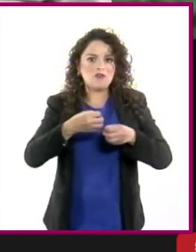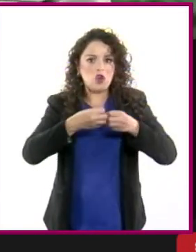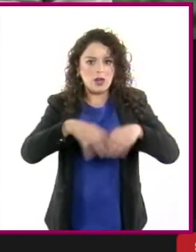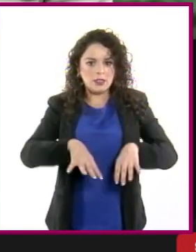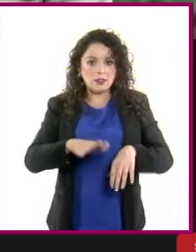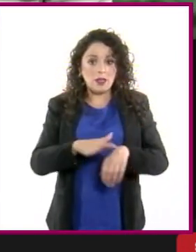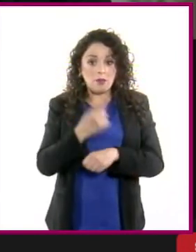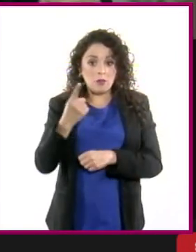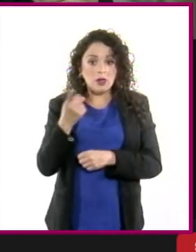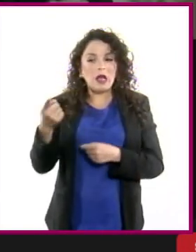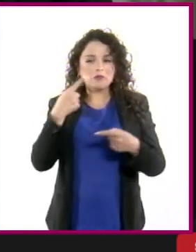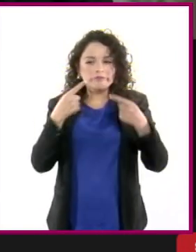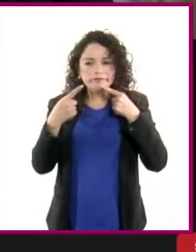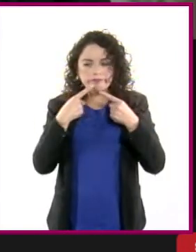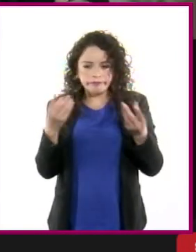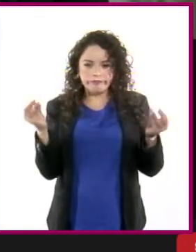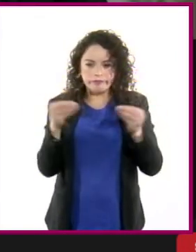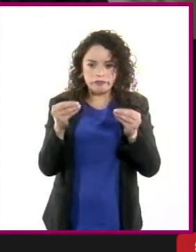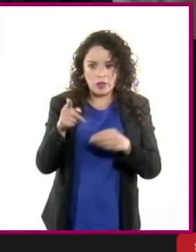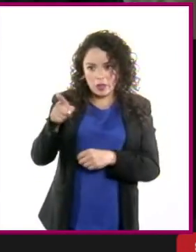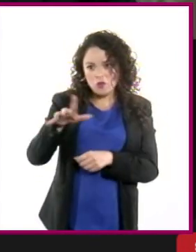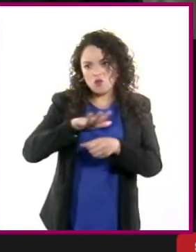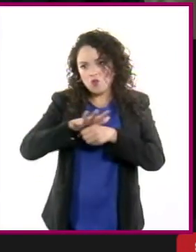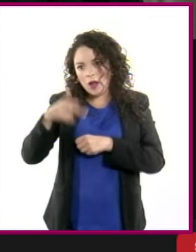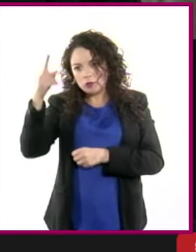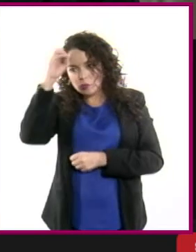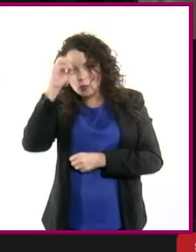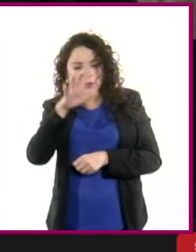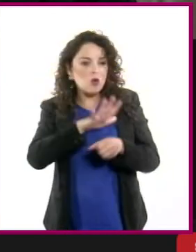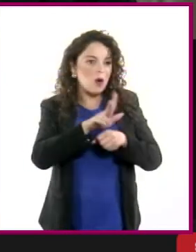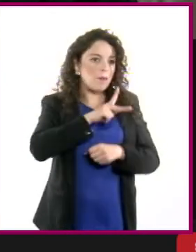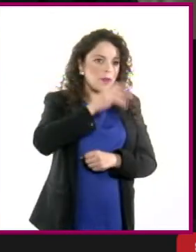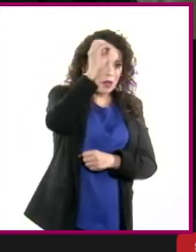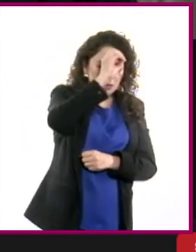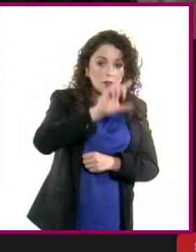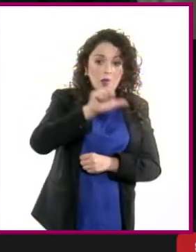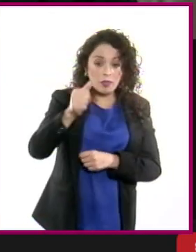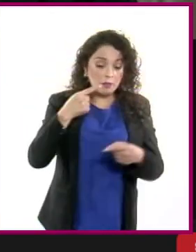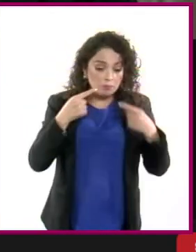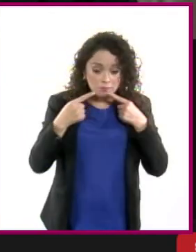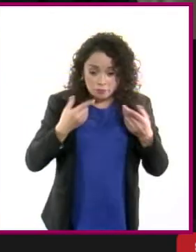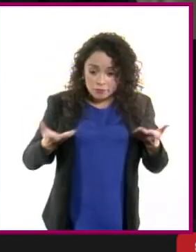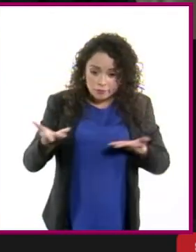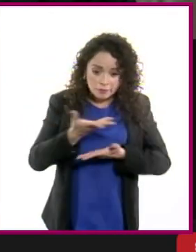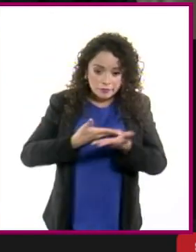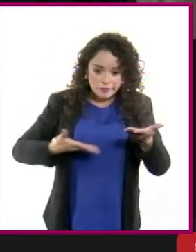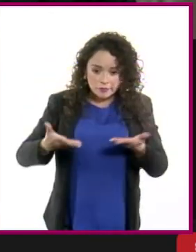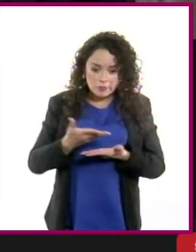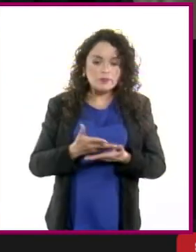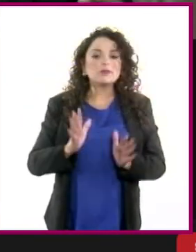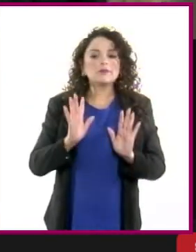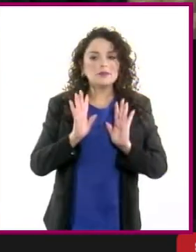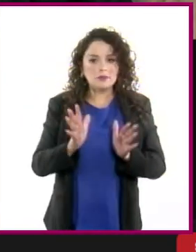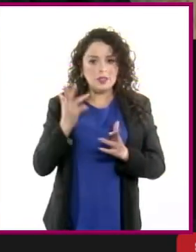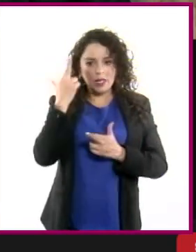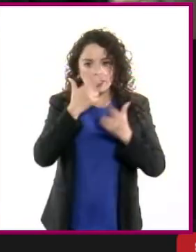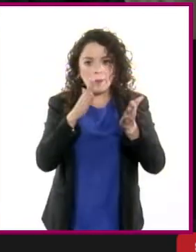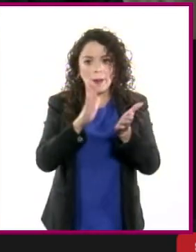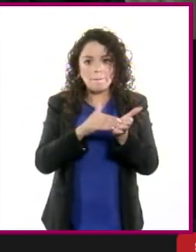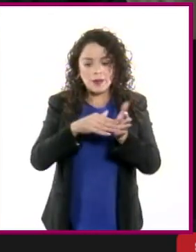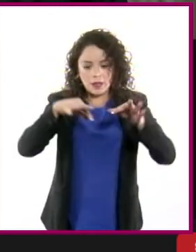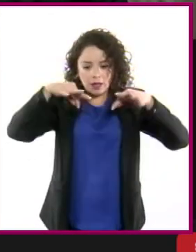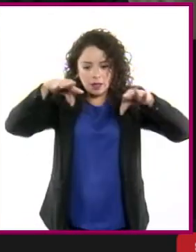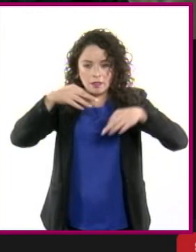de la controversia. Luego, poniendo en práctica el análisis de discursos, revisan los contenidos tanto del documento de